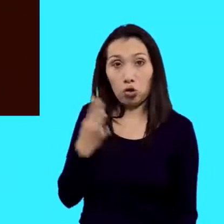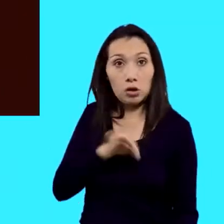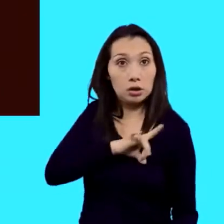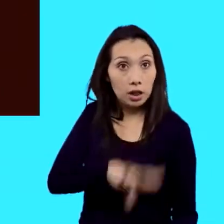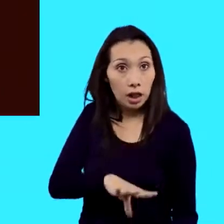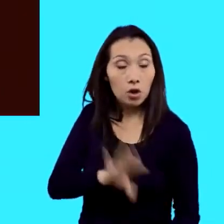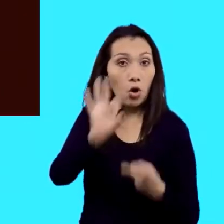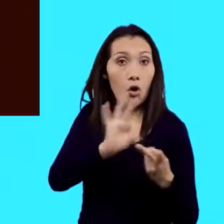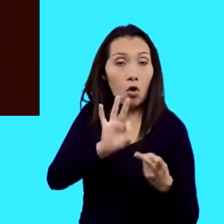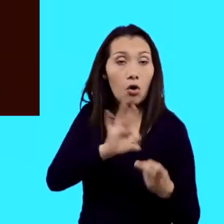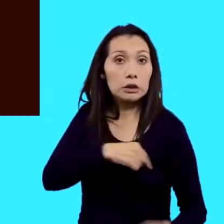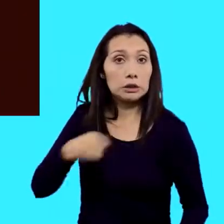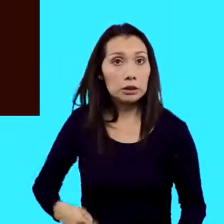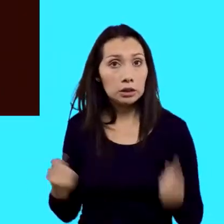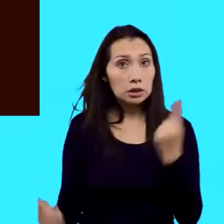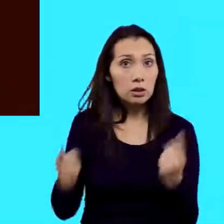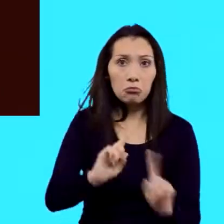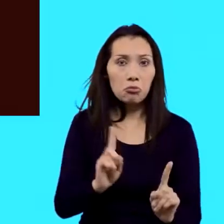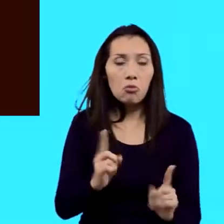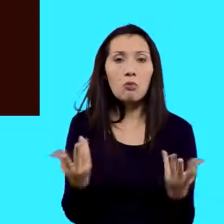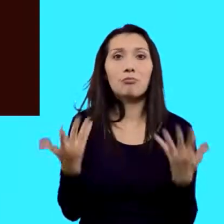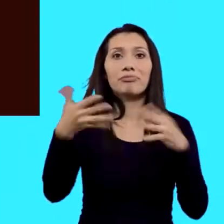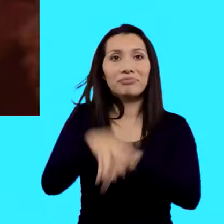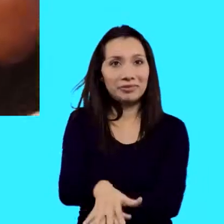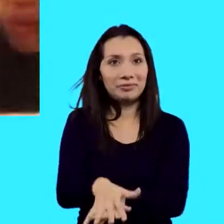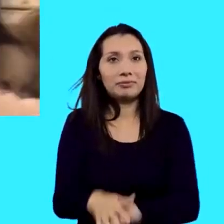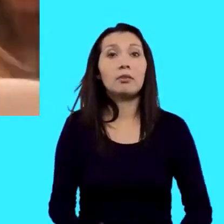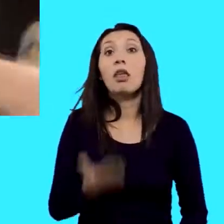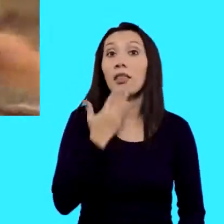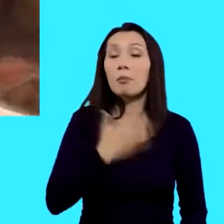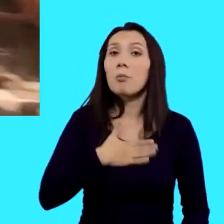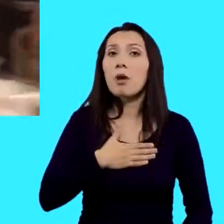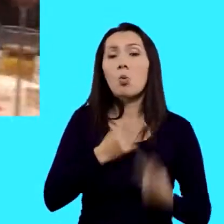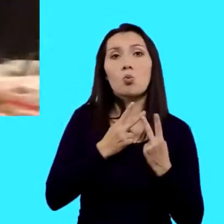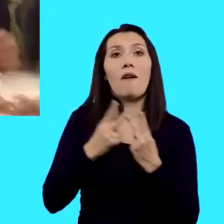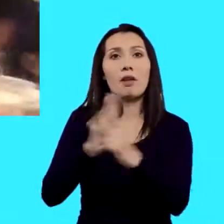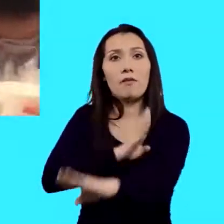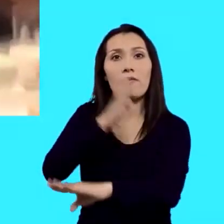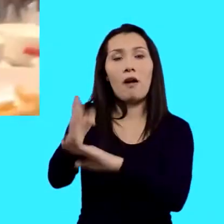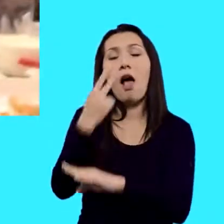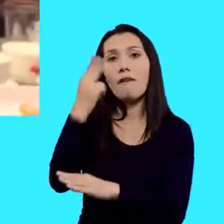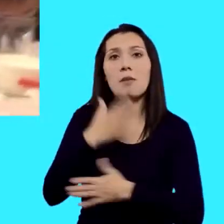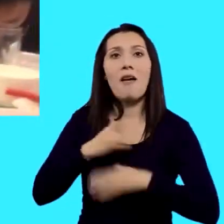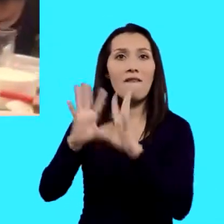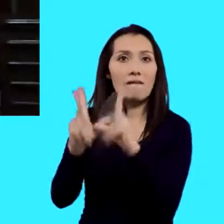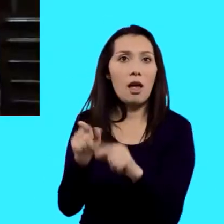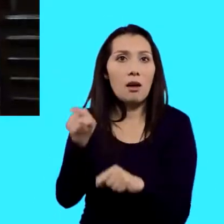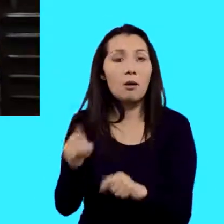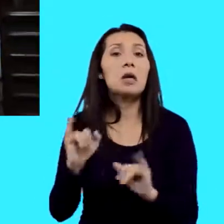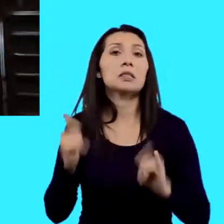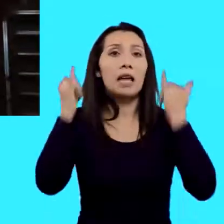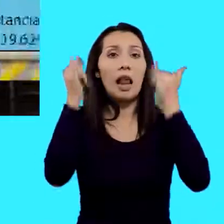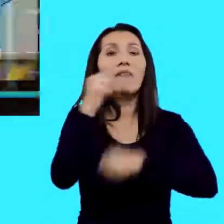solo chilena o china, sino una mezcla. También me gusta viajar allá para ver a mi familia y